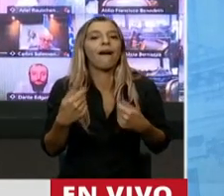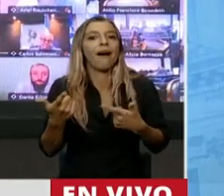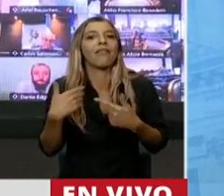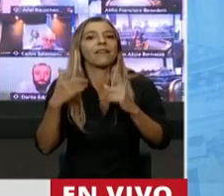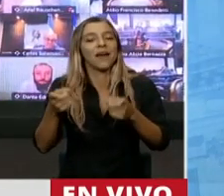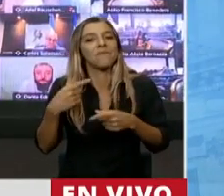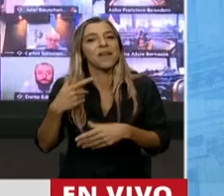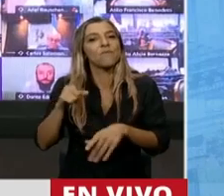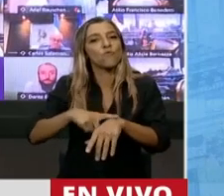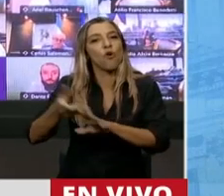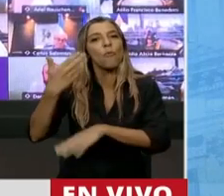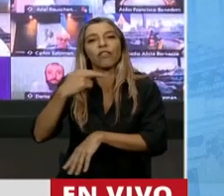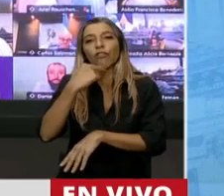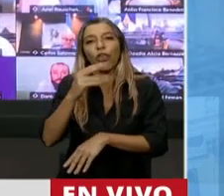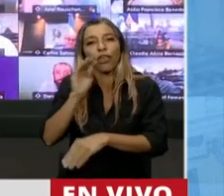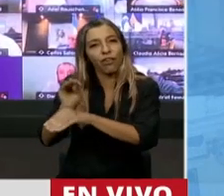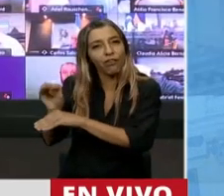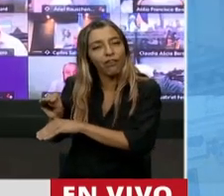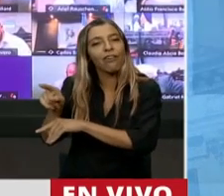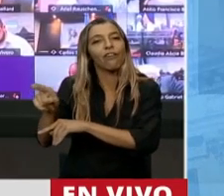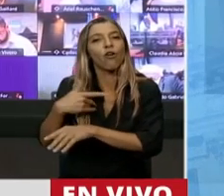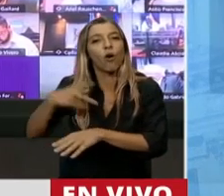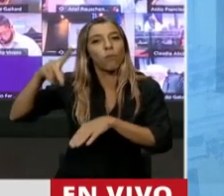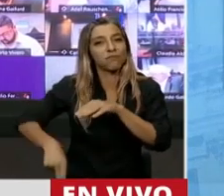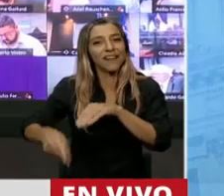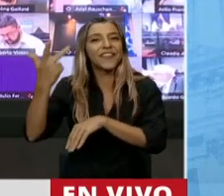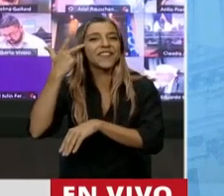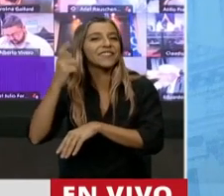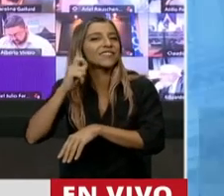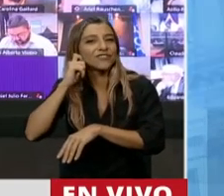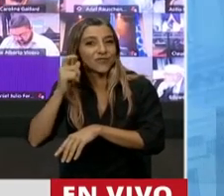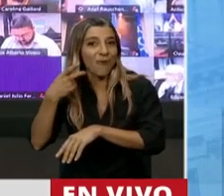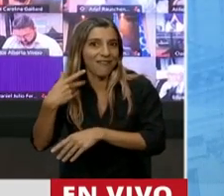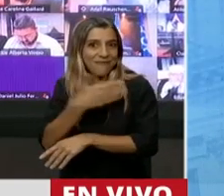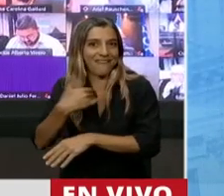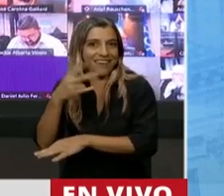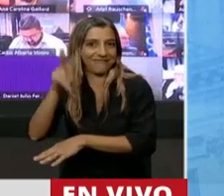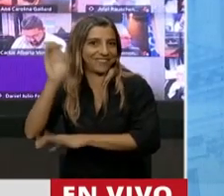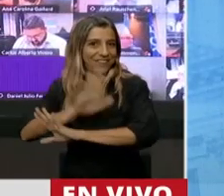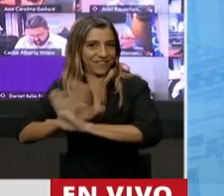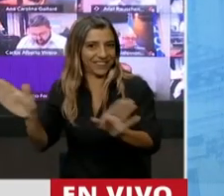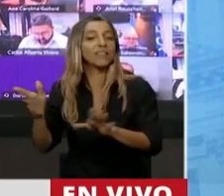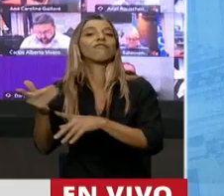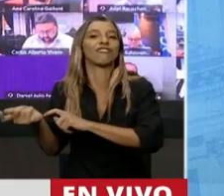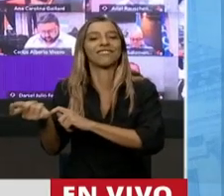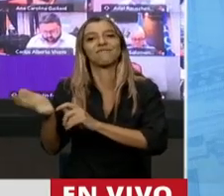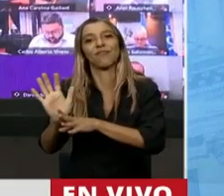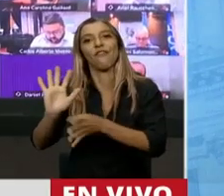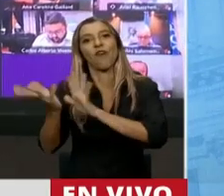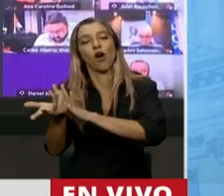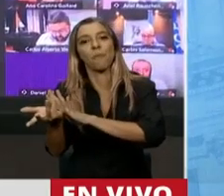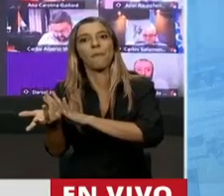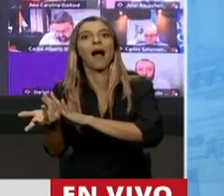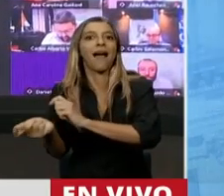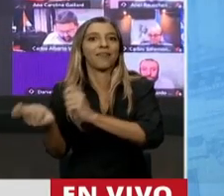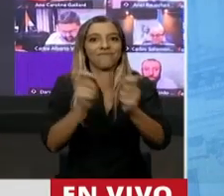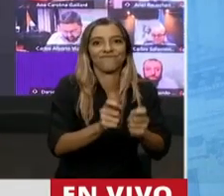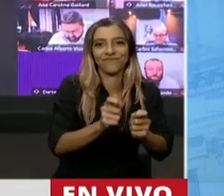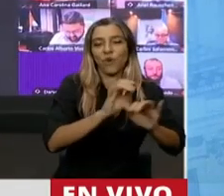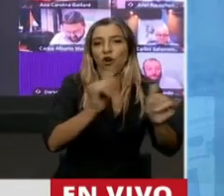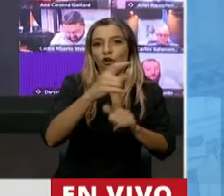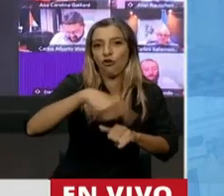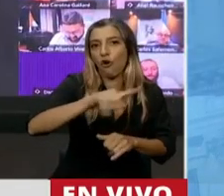que finalizaba a los 18 años de edad de cada uno de los hijos e hijas. Y sumaba además la